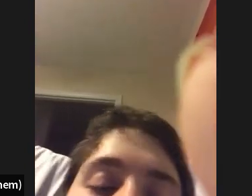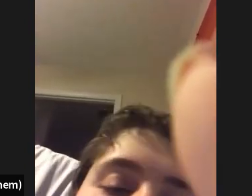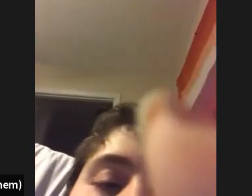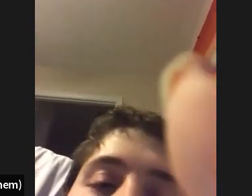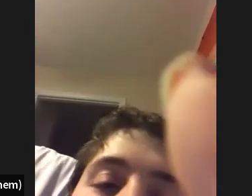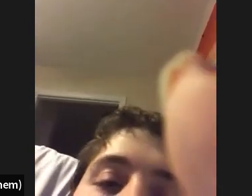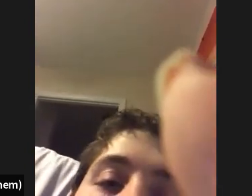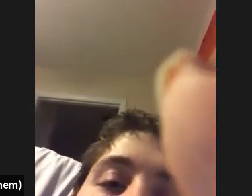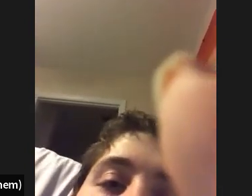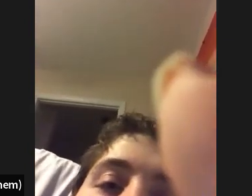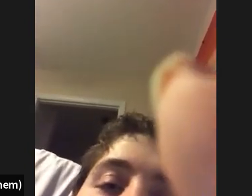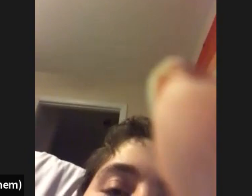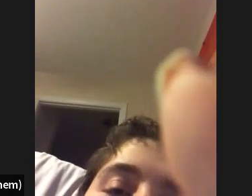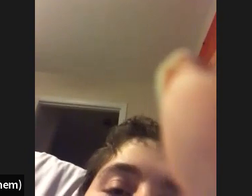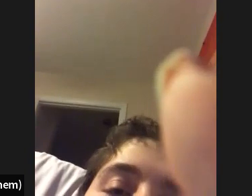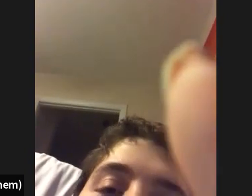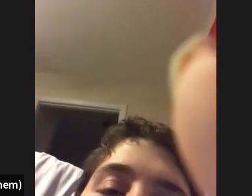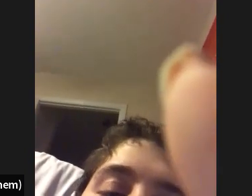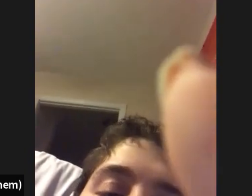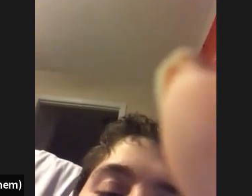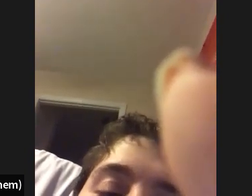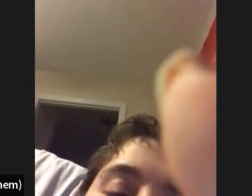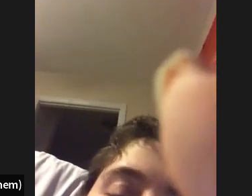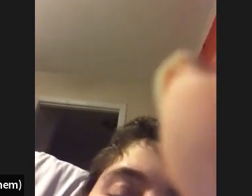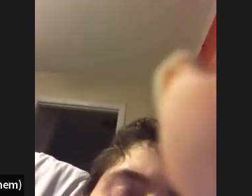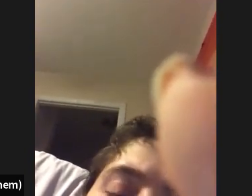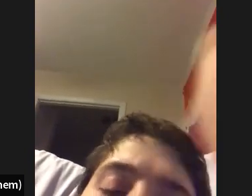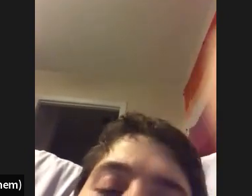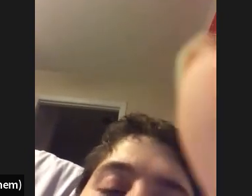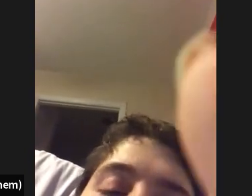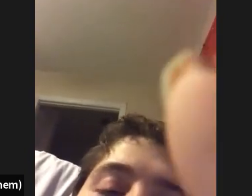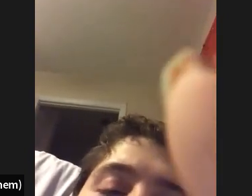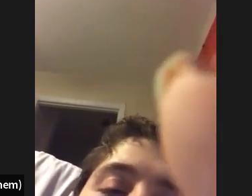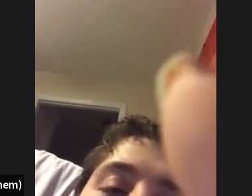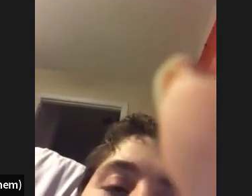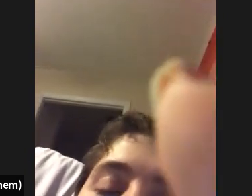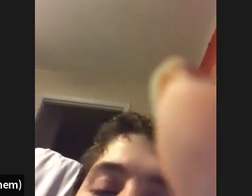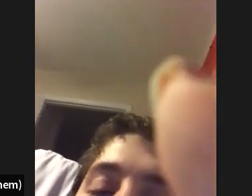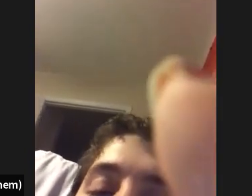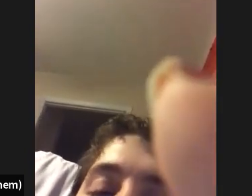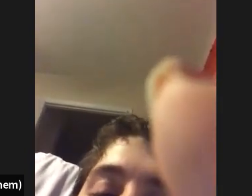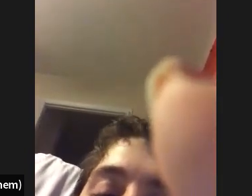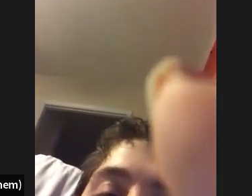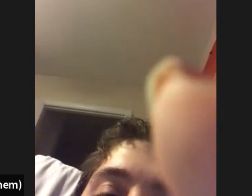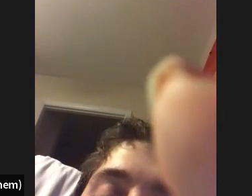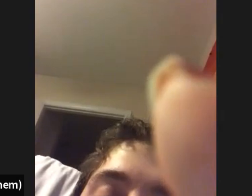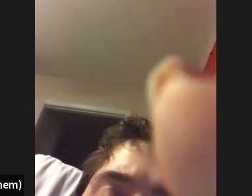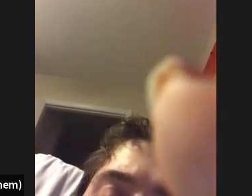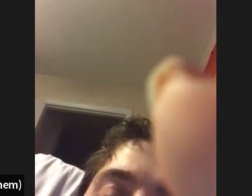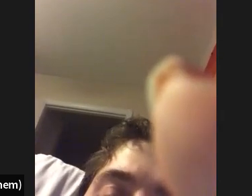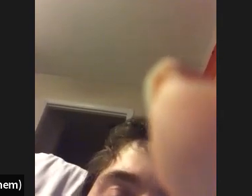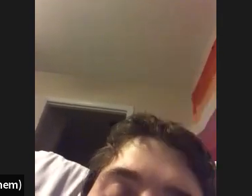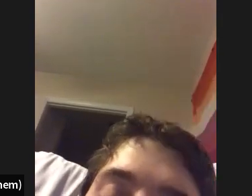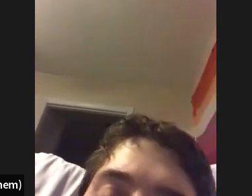todo, me fueron aceptando tal y como soy. But when I came to school, and I do have autism, but,